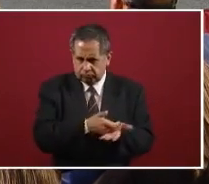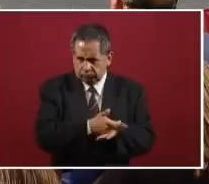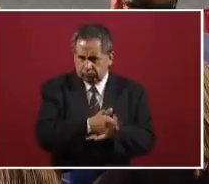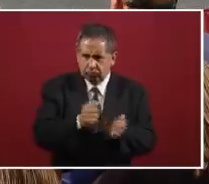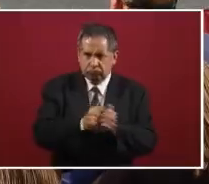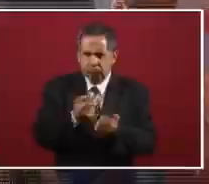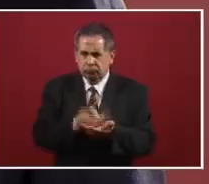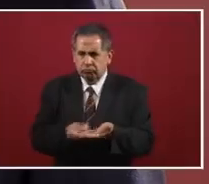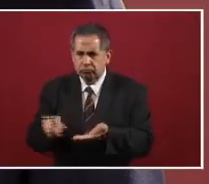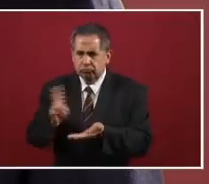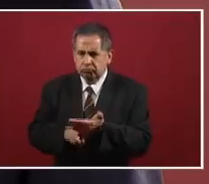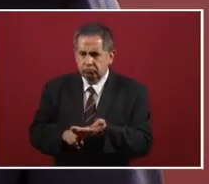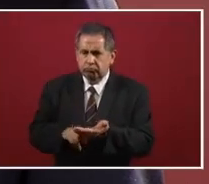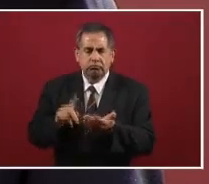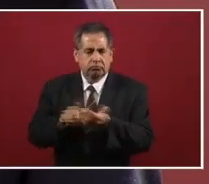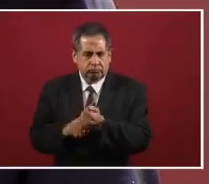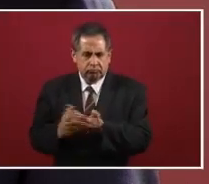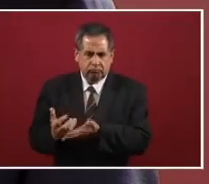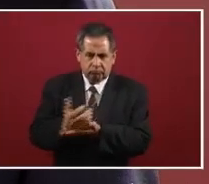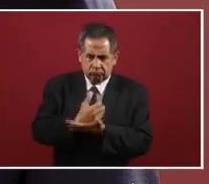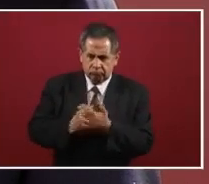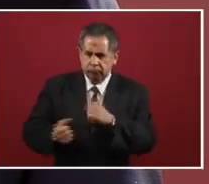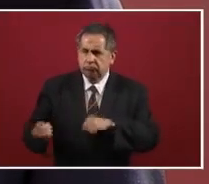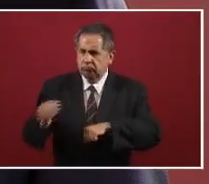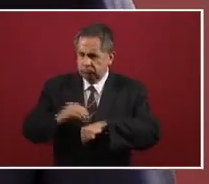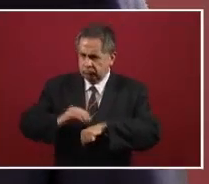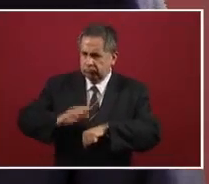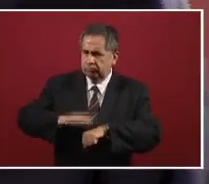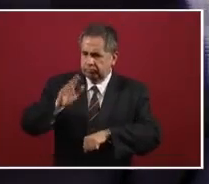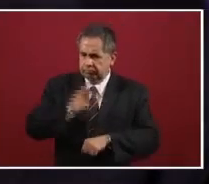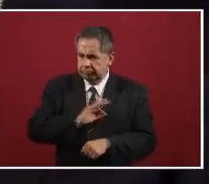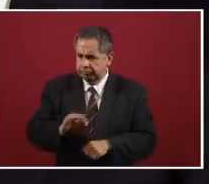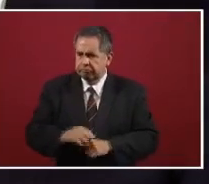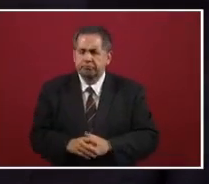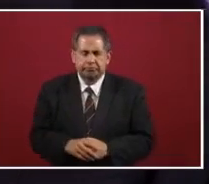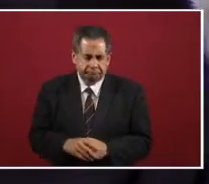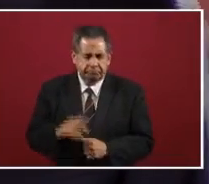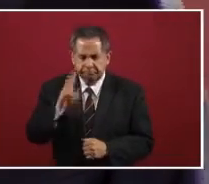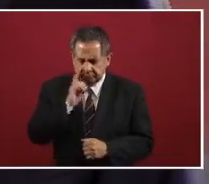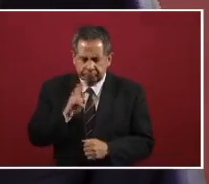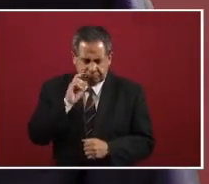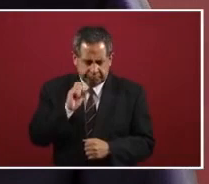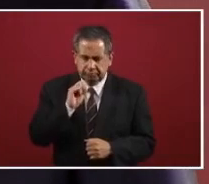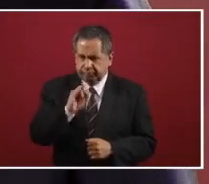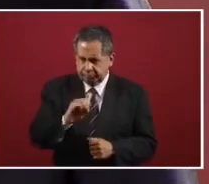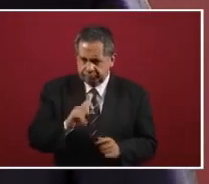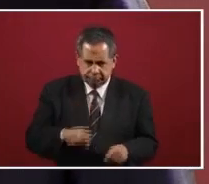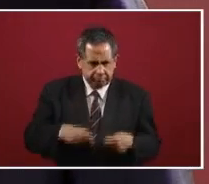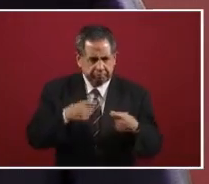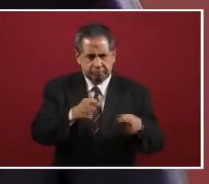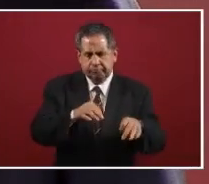tener ingresos adicionales. Entonces, sí se está viendo esto.